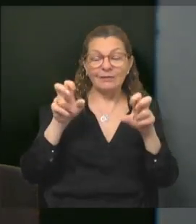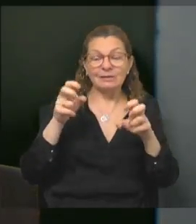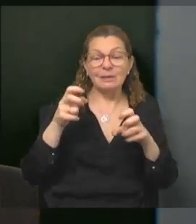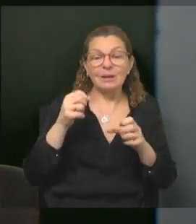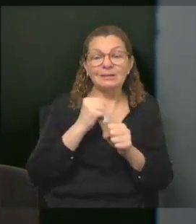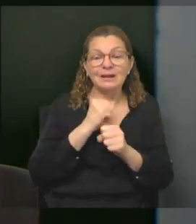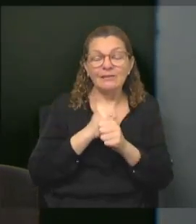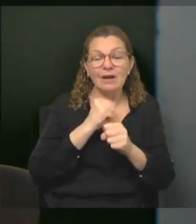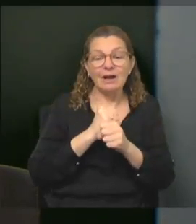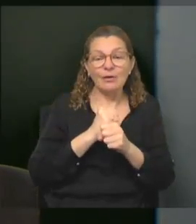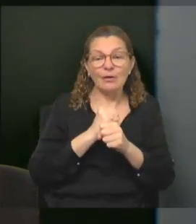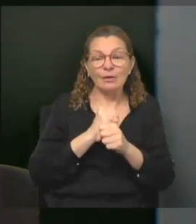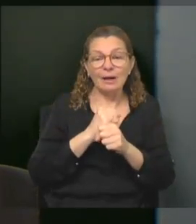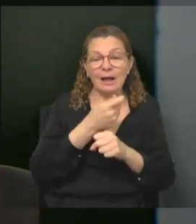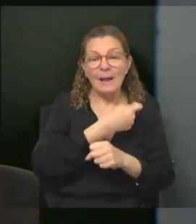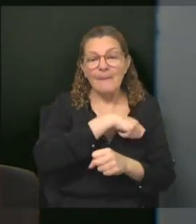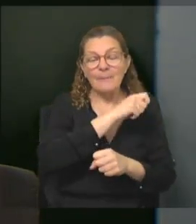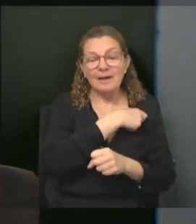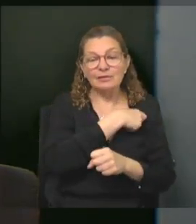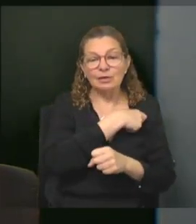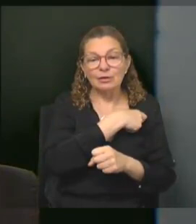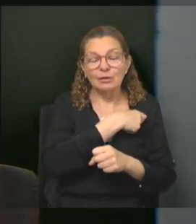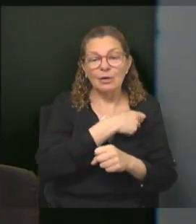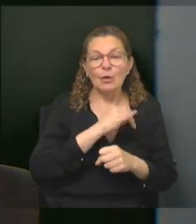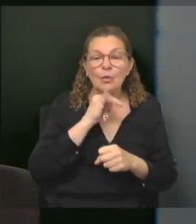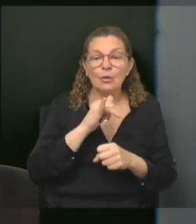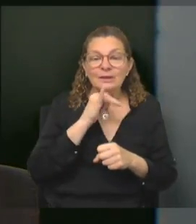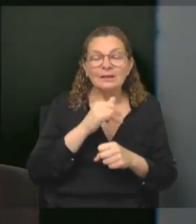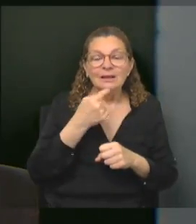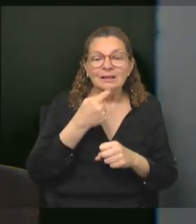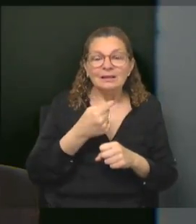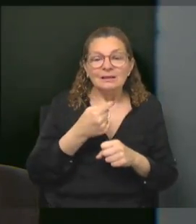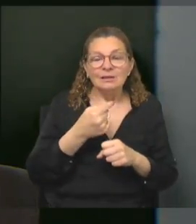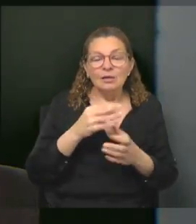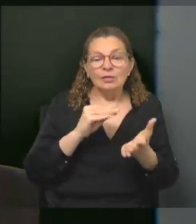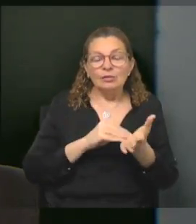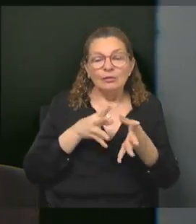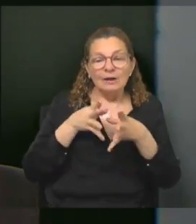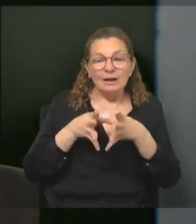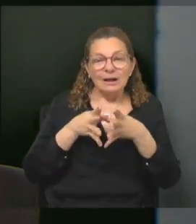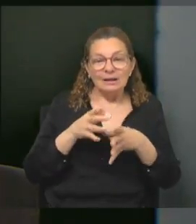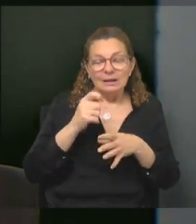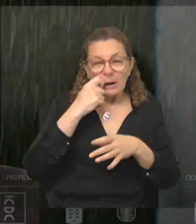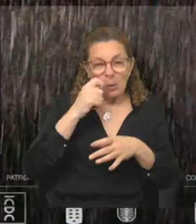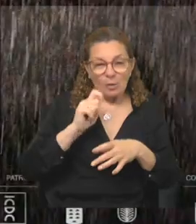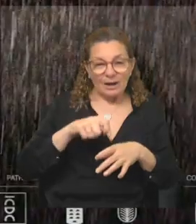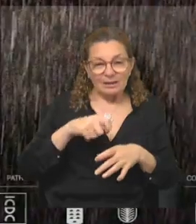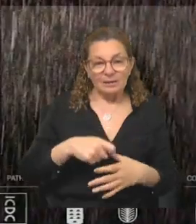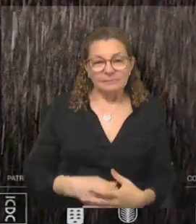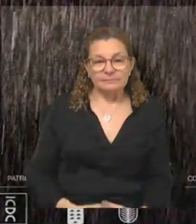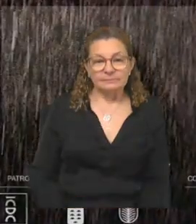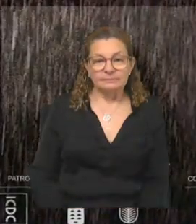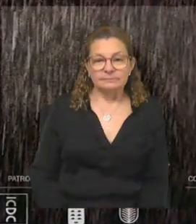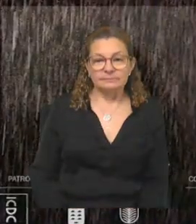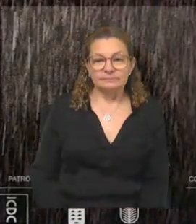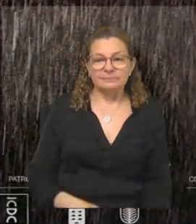trabajo que hacen desde España con testimonios en testimonios de la guerra en Ucrania la